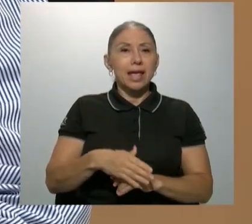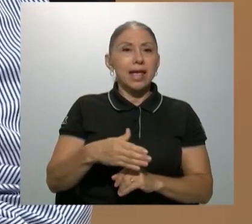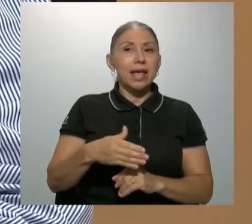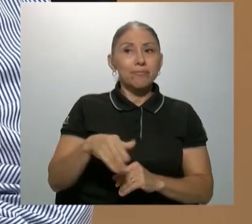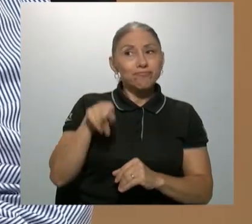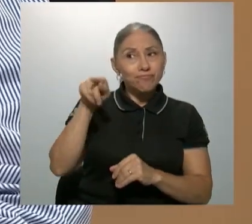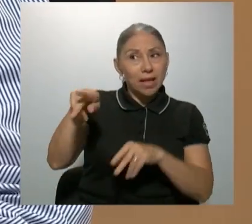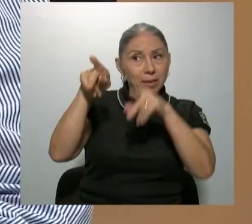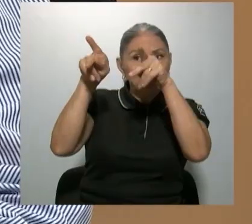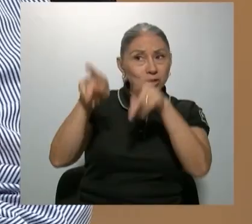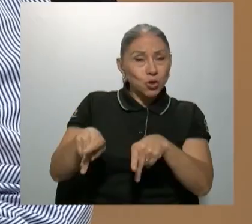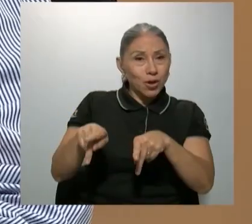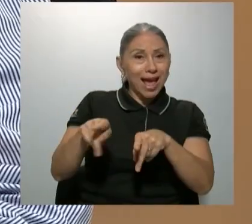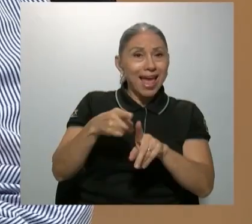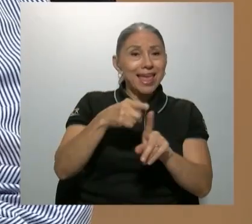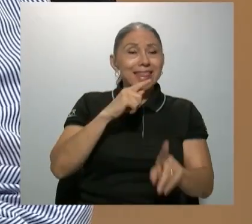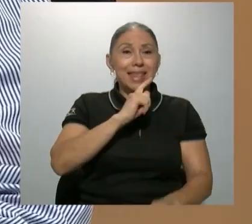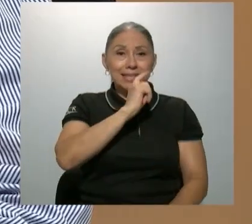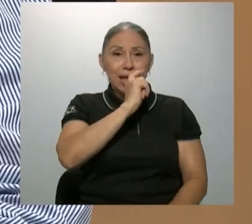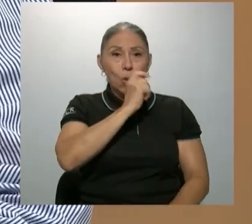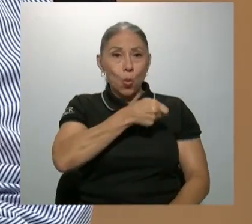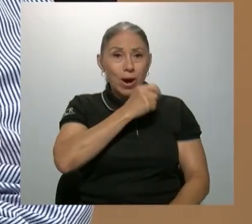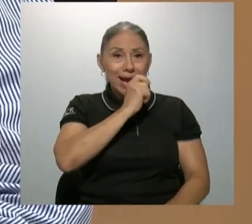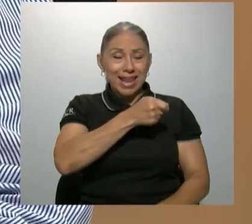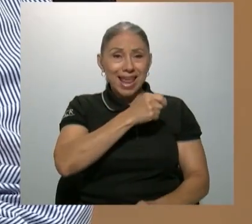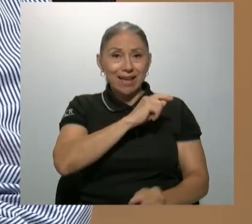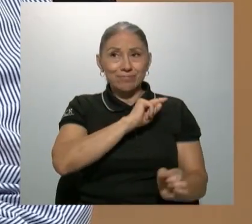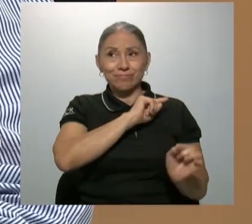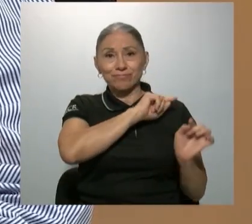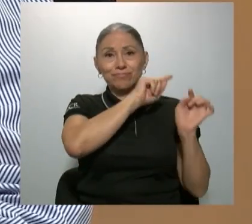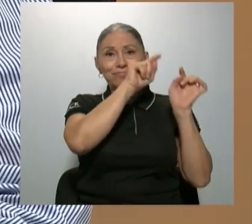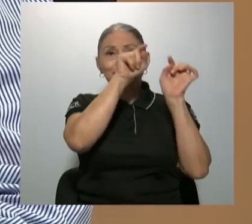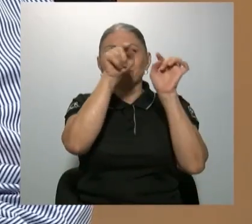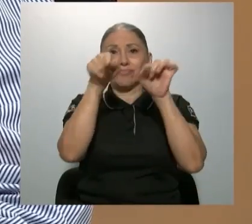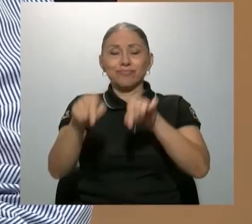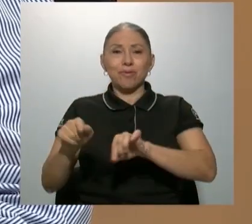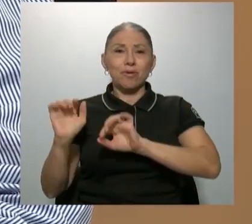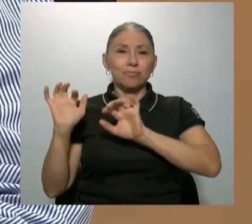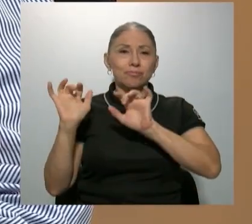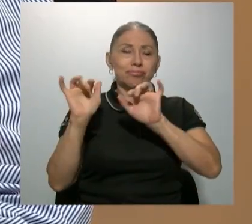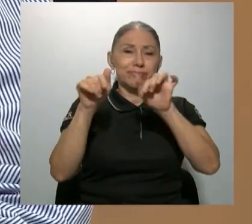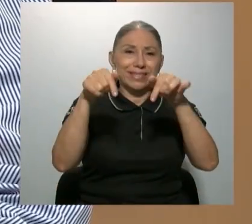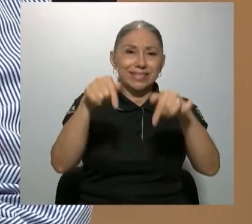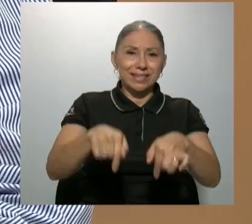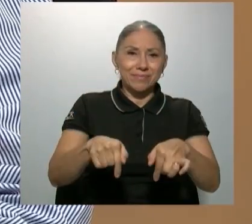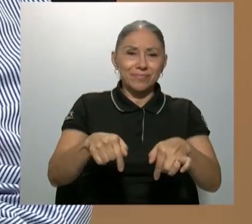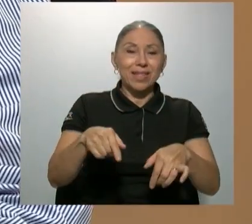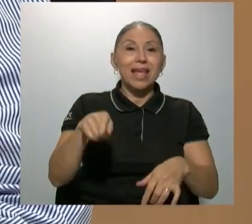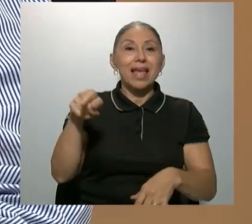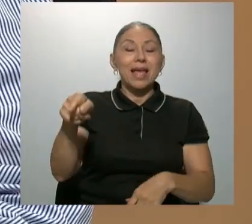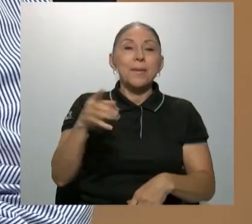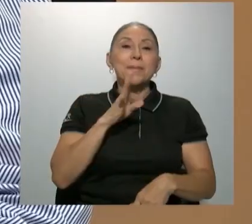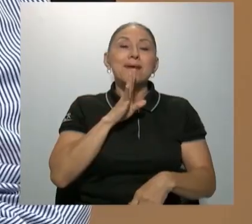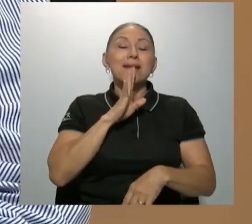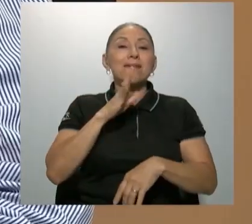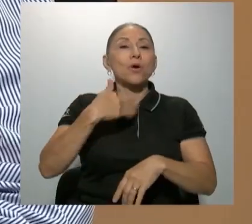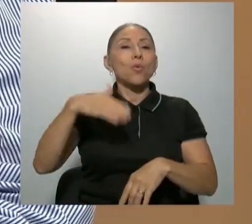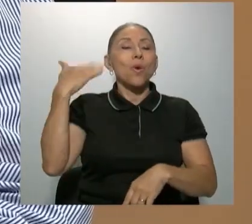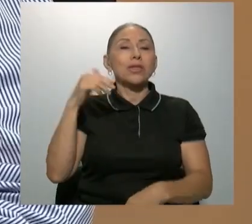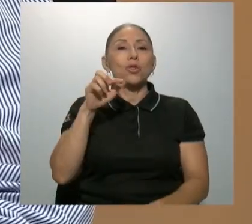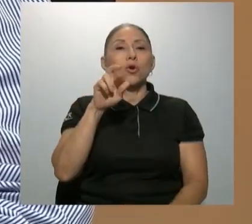inmigrante, ¿verdad?, de Hungría, Bornemisza, me hablaba de él, ¿verdad?, cuando Rodrigo hacía sus primeros